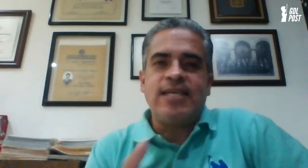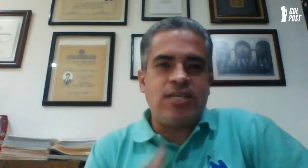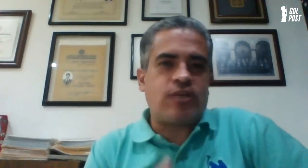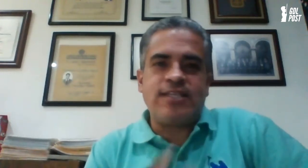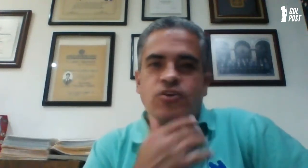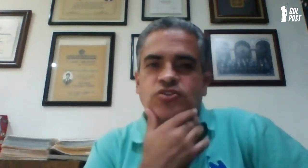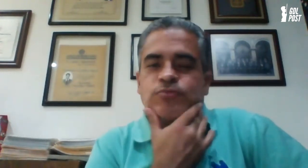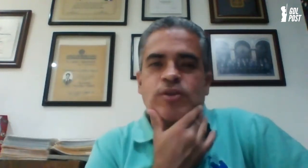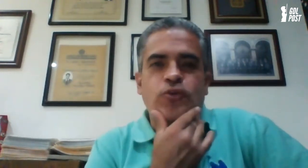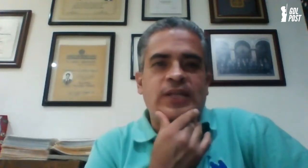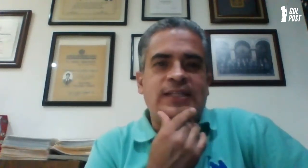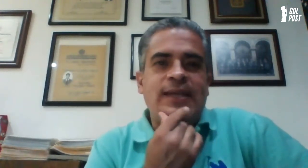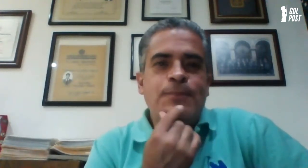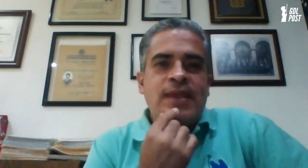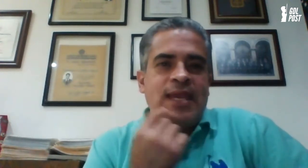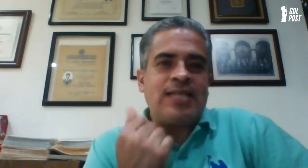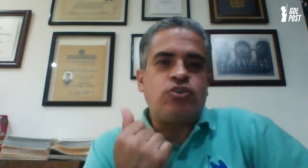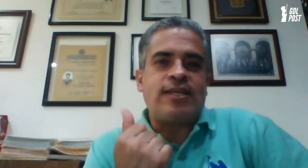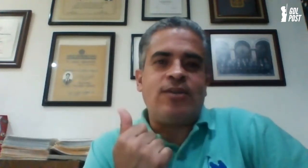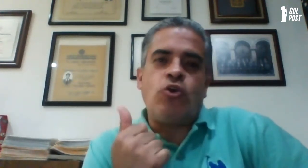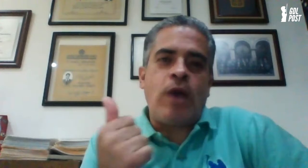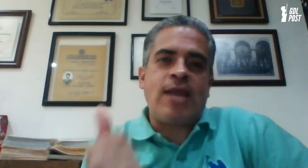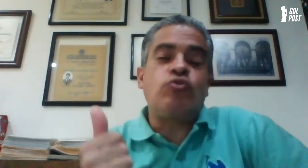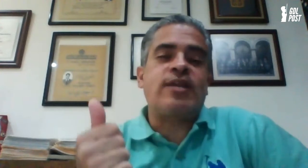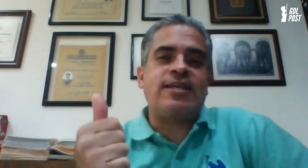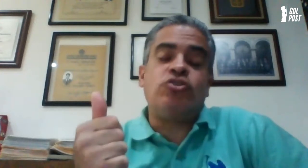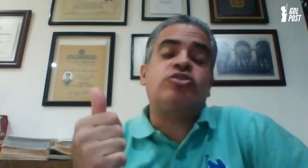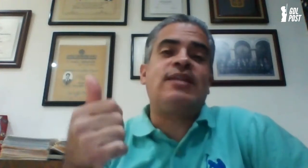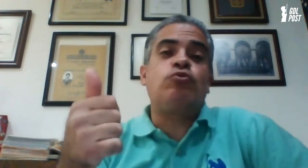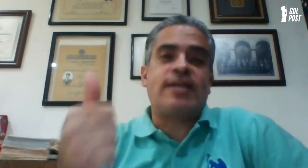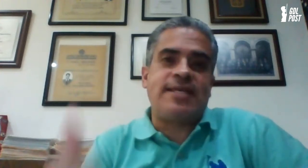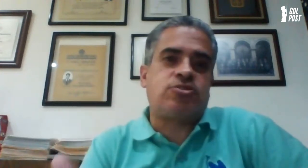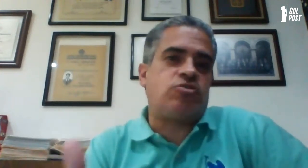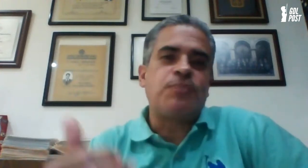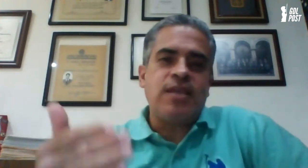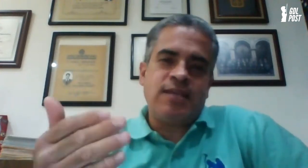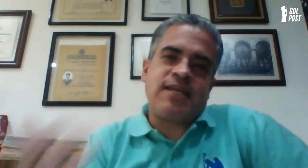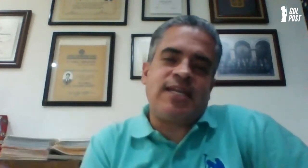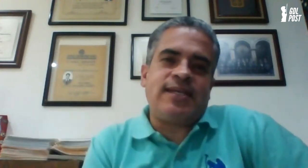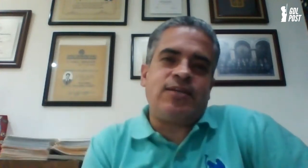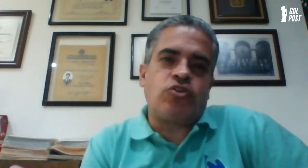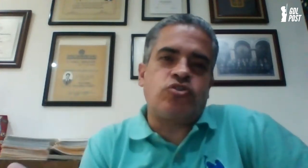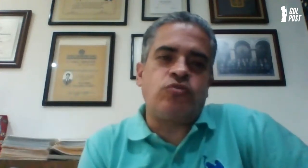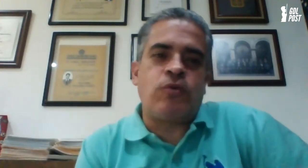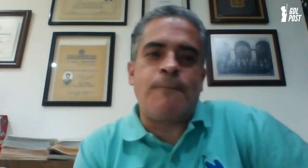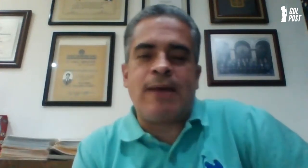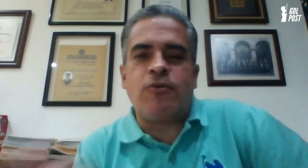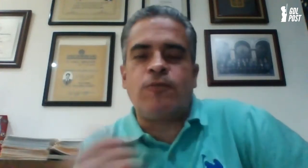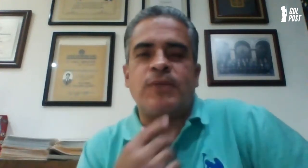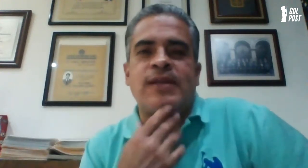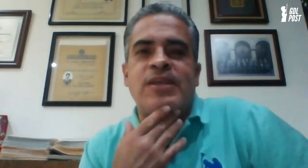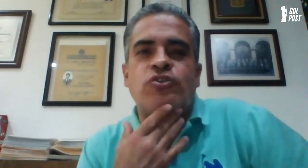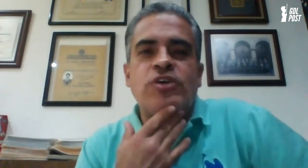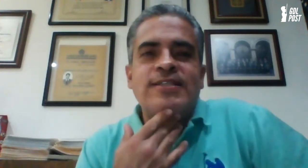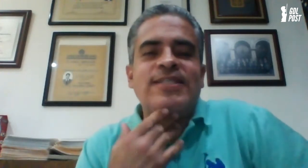días. Y lo que dice Orson es muy importante, el hecho de que no tienen un registro. Imagínate, Orson, Juan